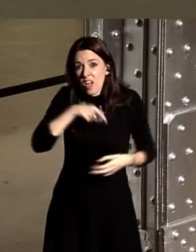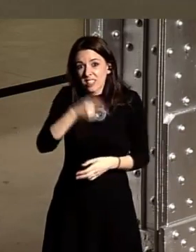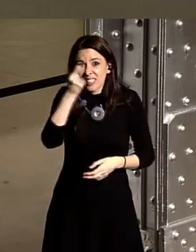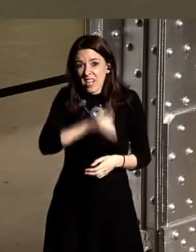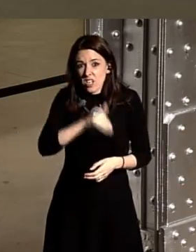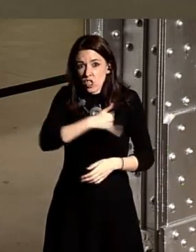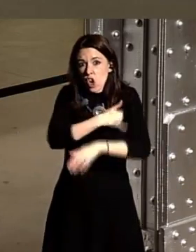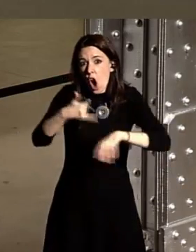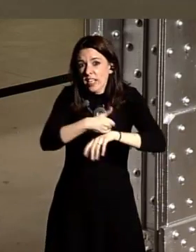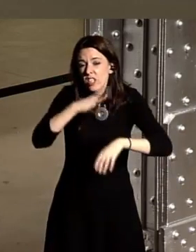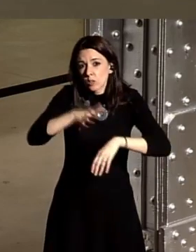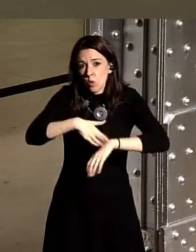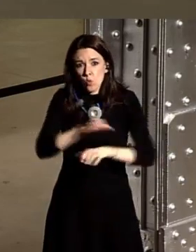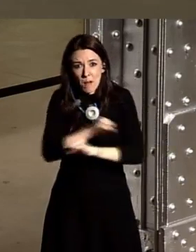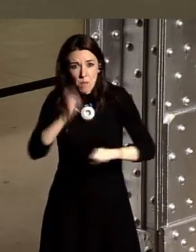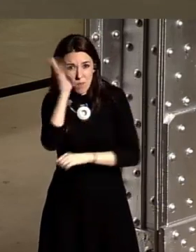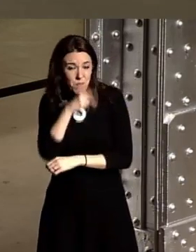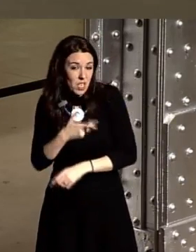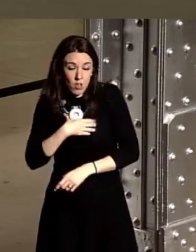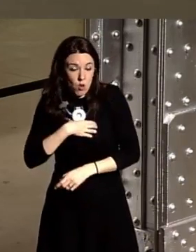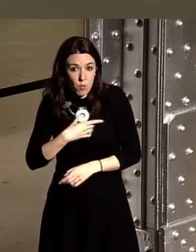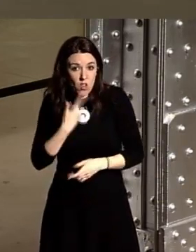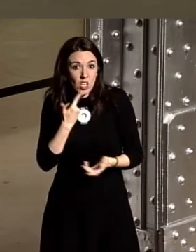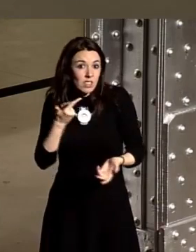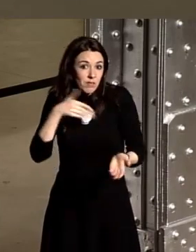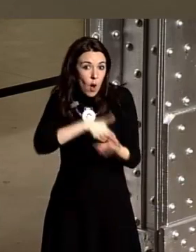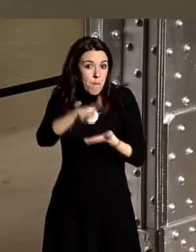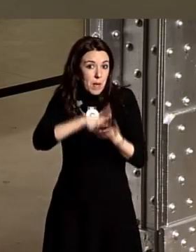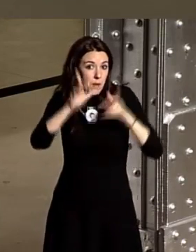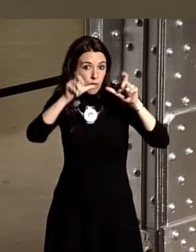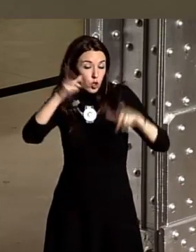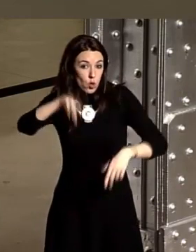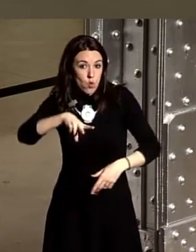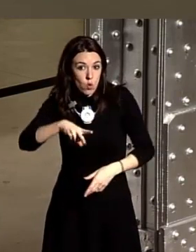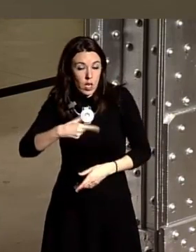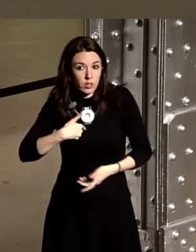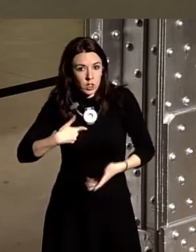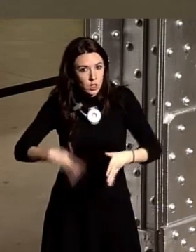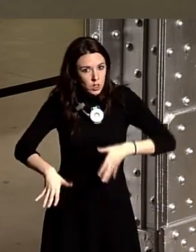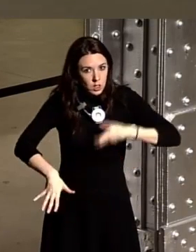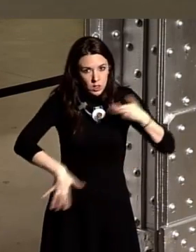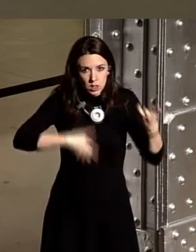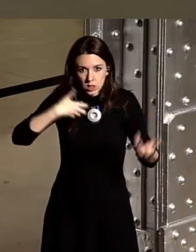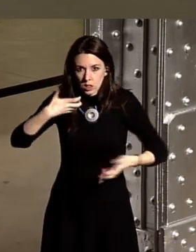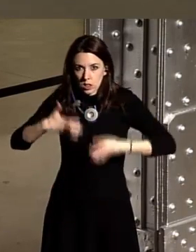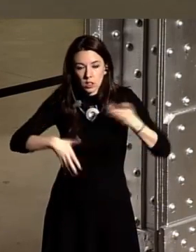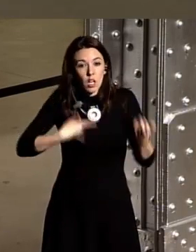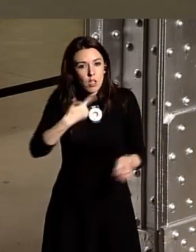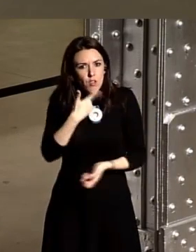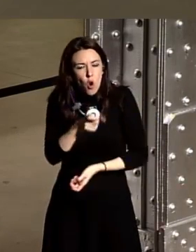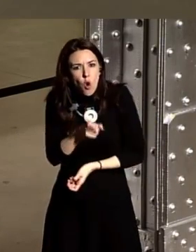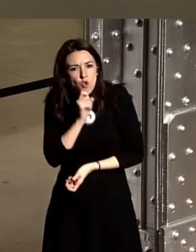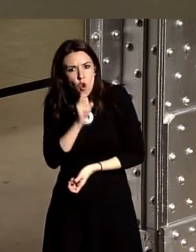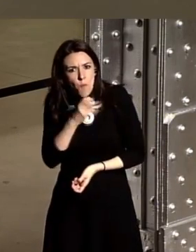se lastimó en la bomba americana y nunca voy a imprimir esta foto. Y yo enojadísimo, porque digo, ¿cómo me